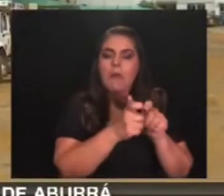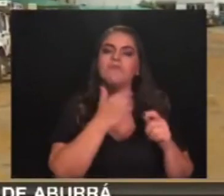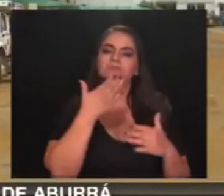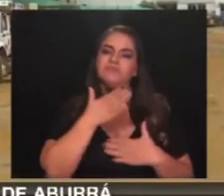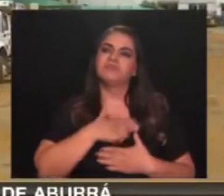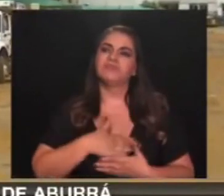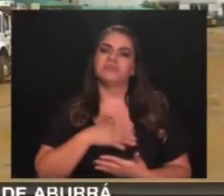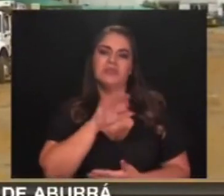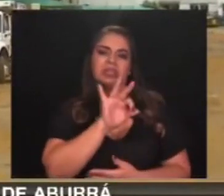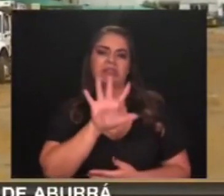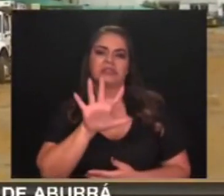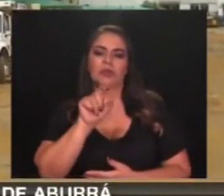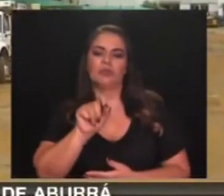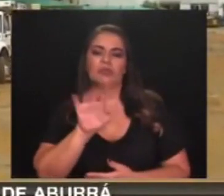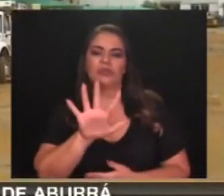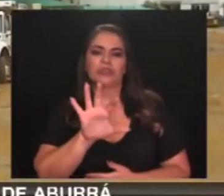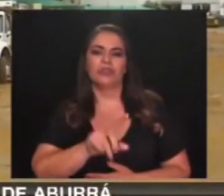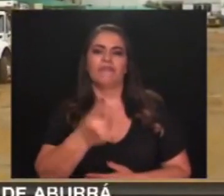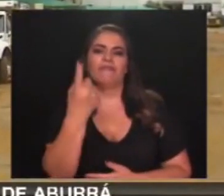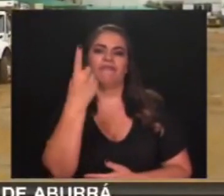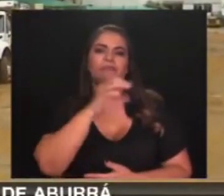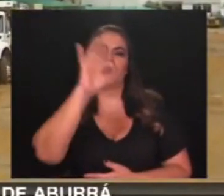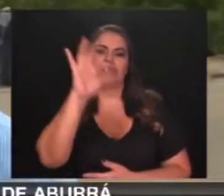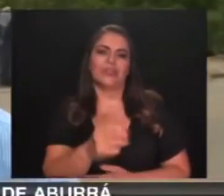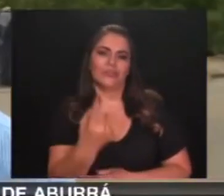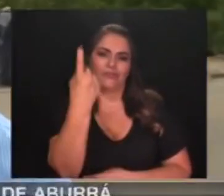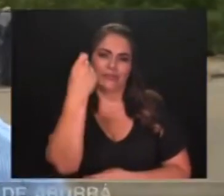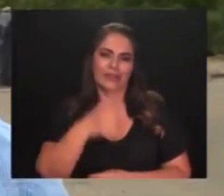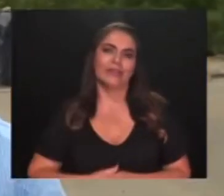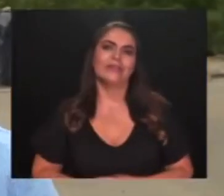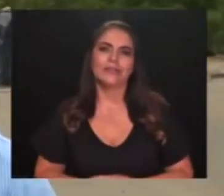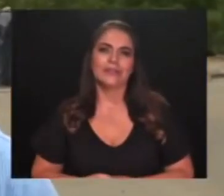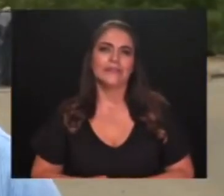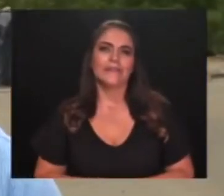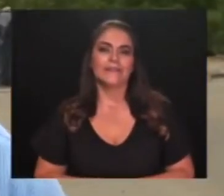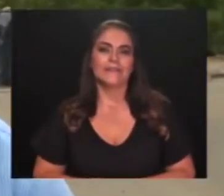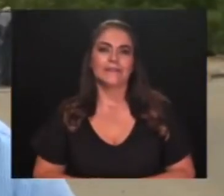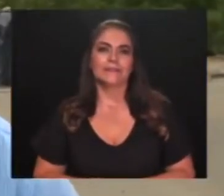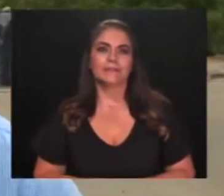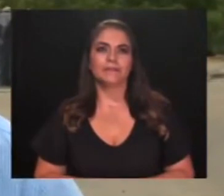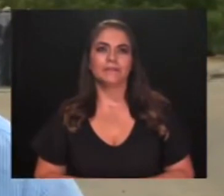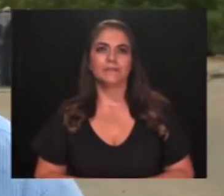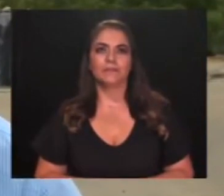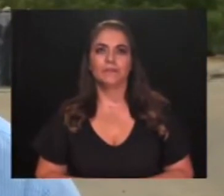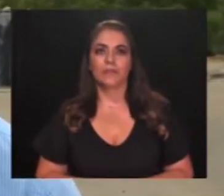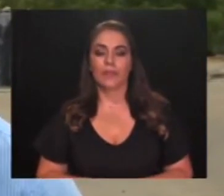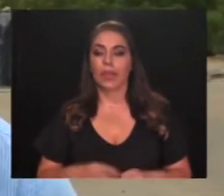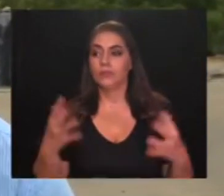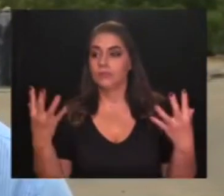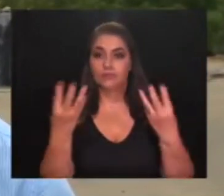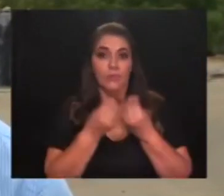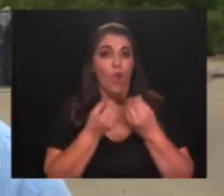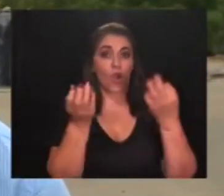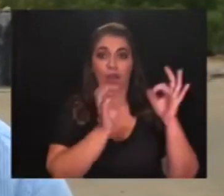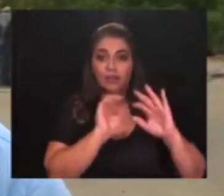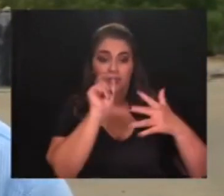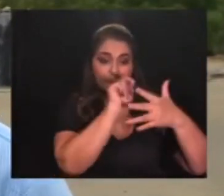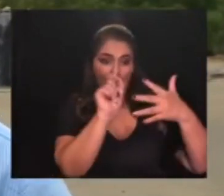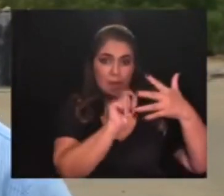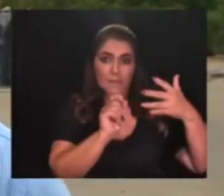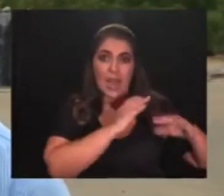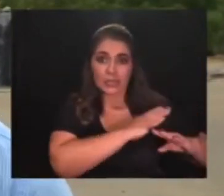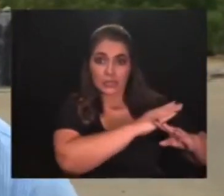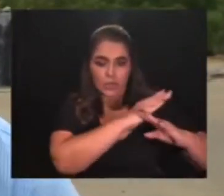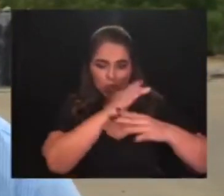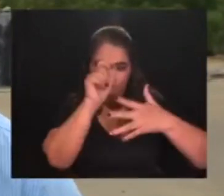el 35.5% restante de la construcción. Donde se armó un protocolo de bioseguridad, se tiene unos